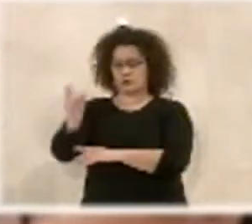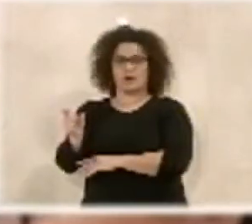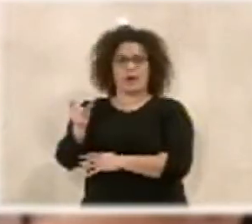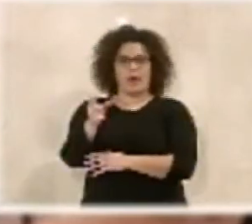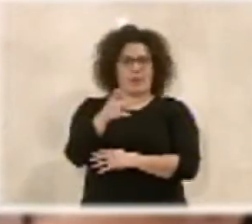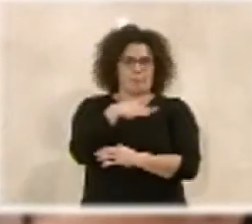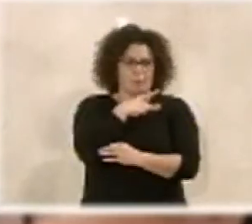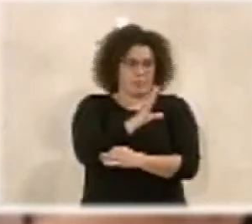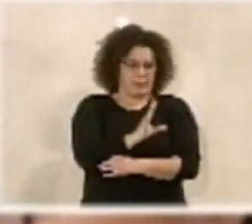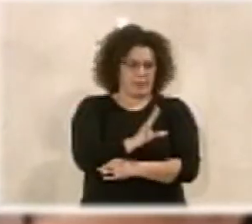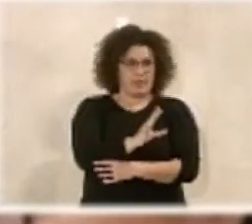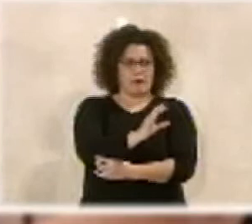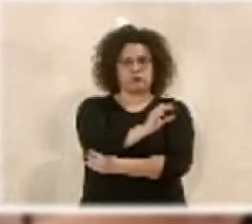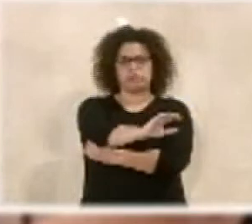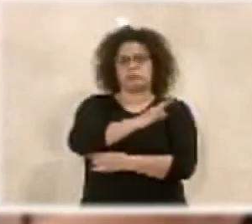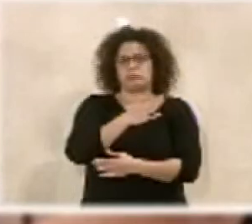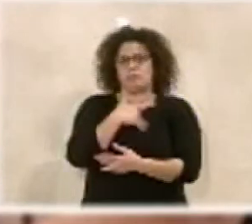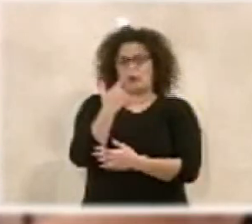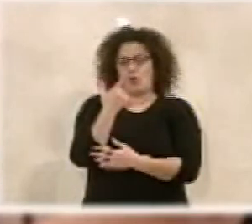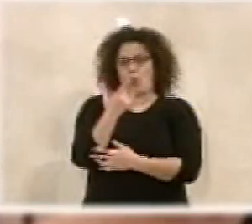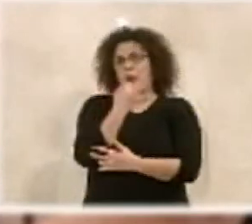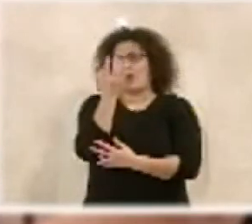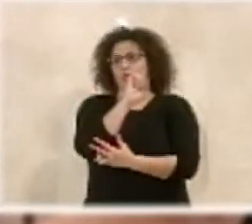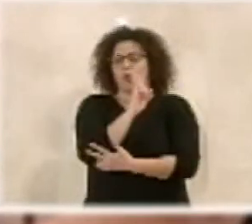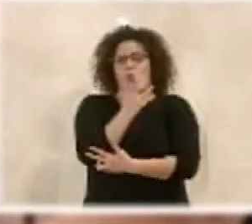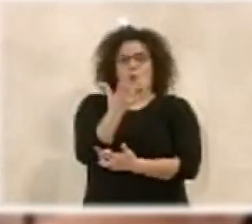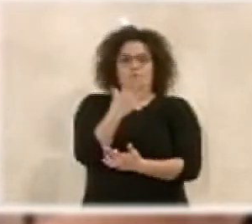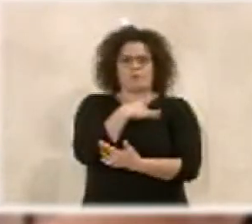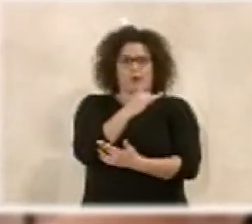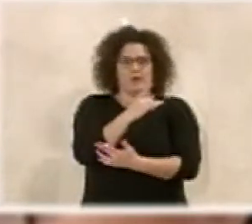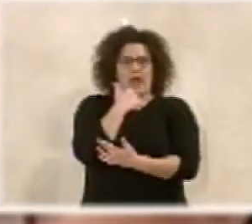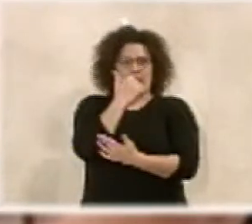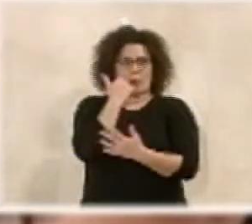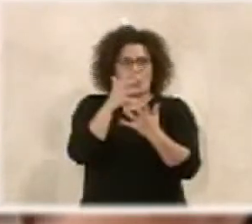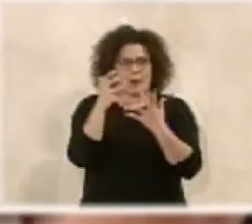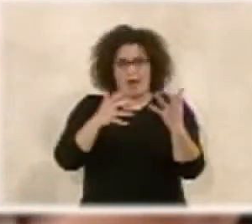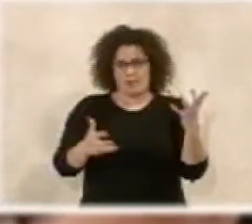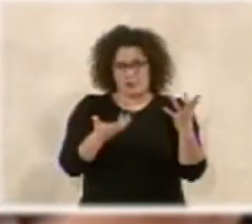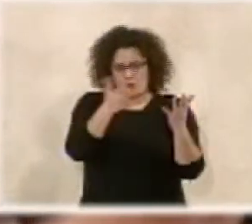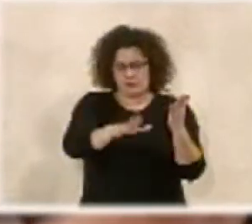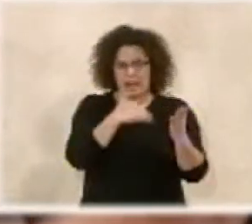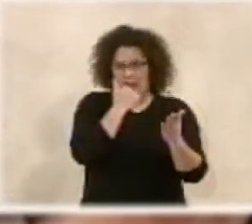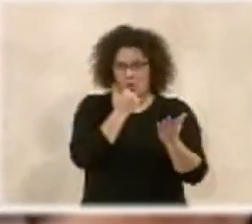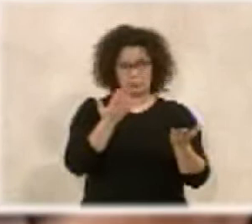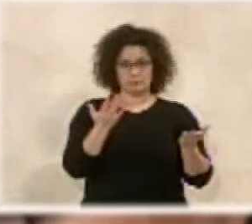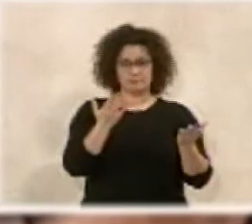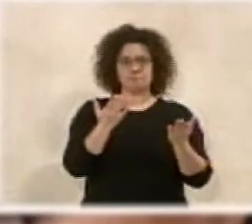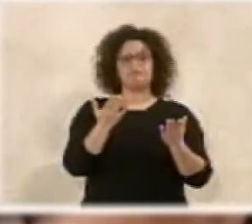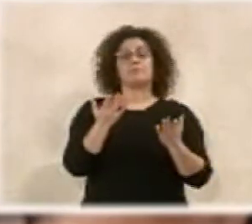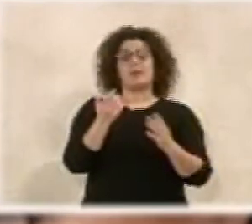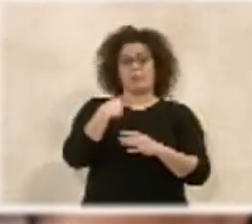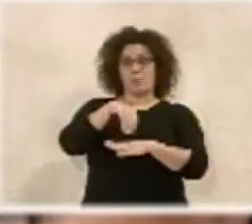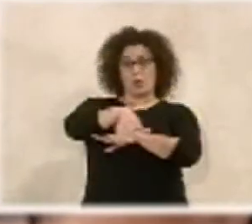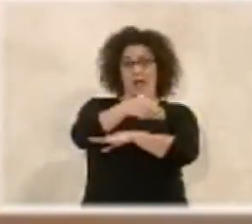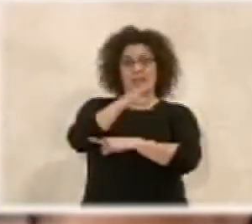incluso no lo quisiéramos nadie, alguna situación más grave como incluso la muerte. Por lo tanto, es en la calle